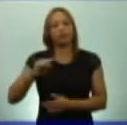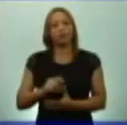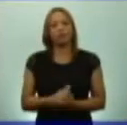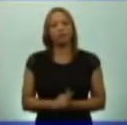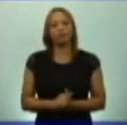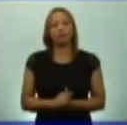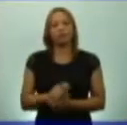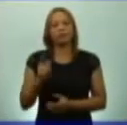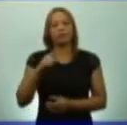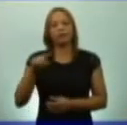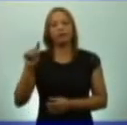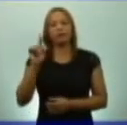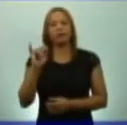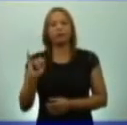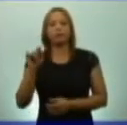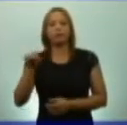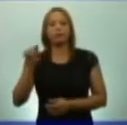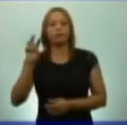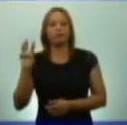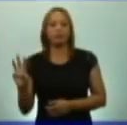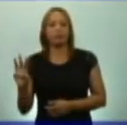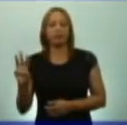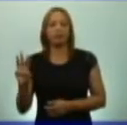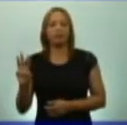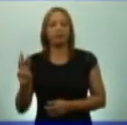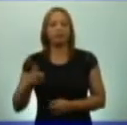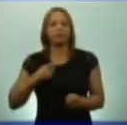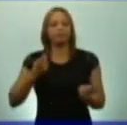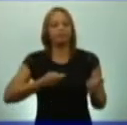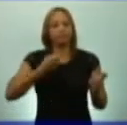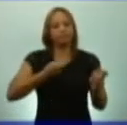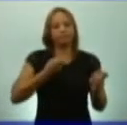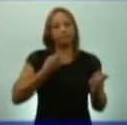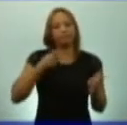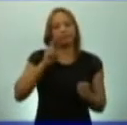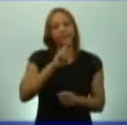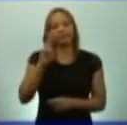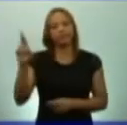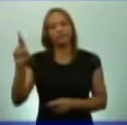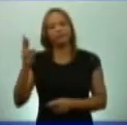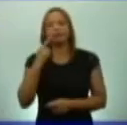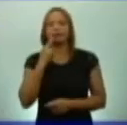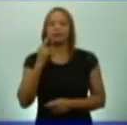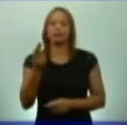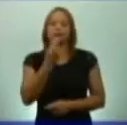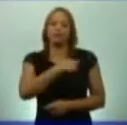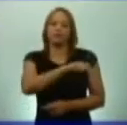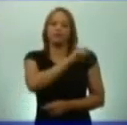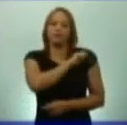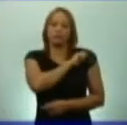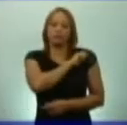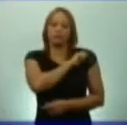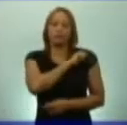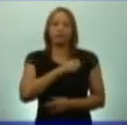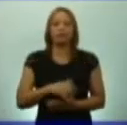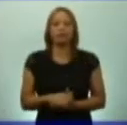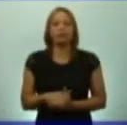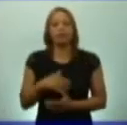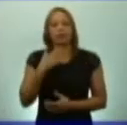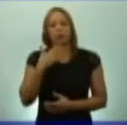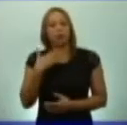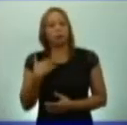epígrafe 6.3, las agresiones a la revolución y la respuesta del pueblo. Reacción